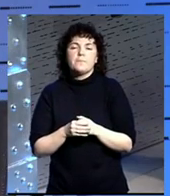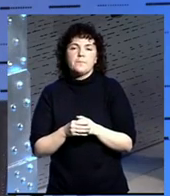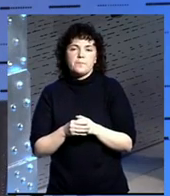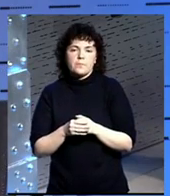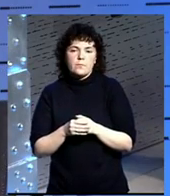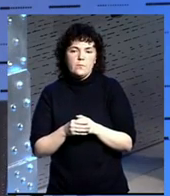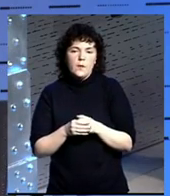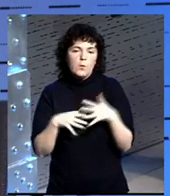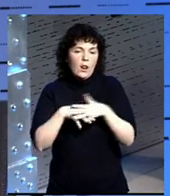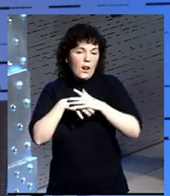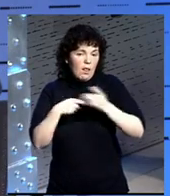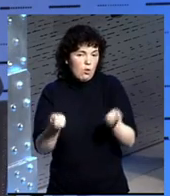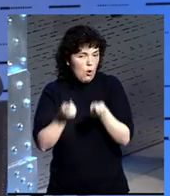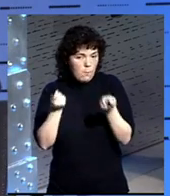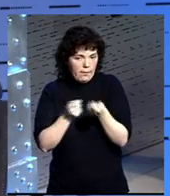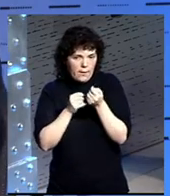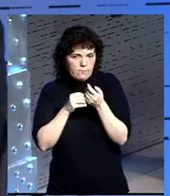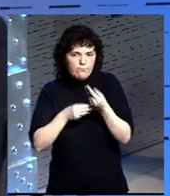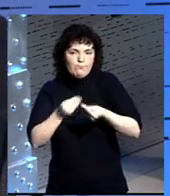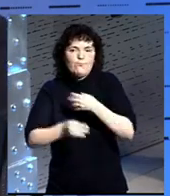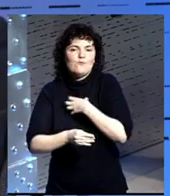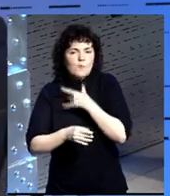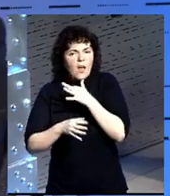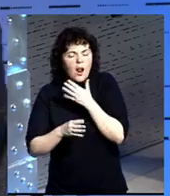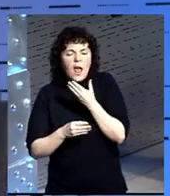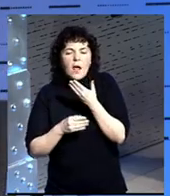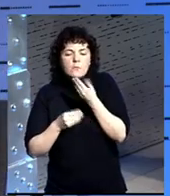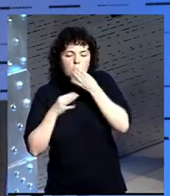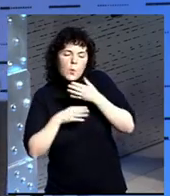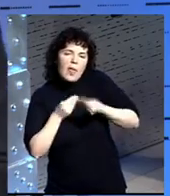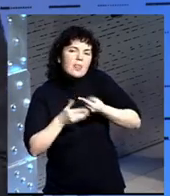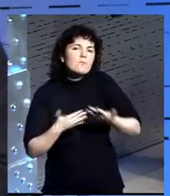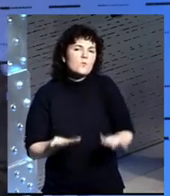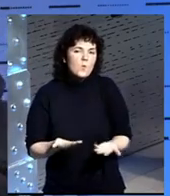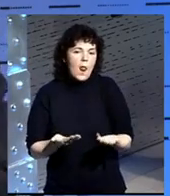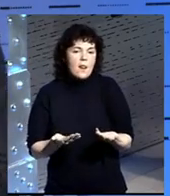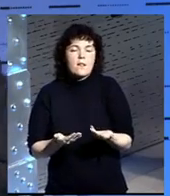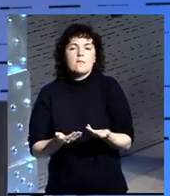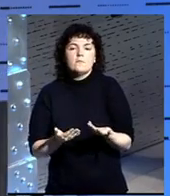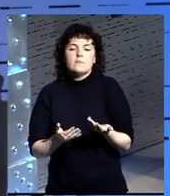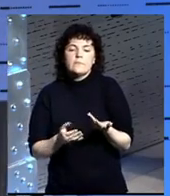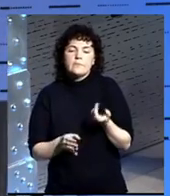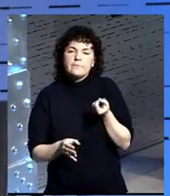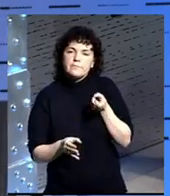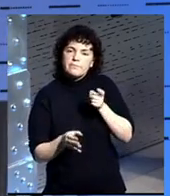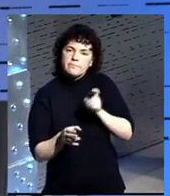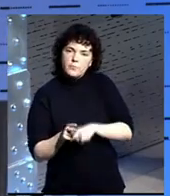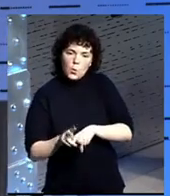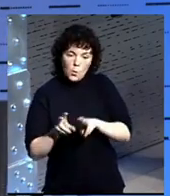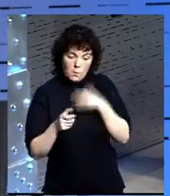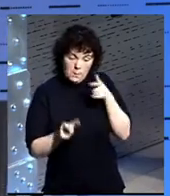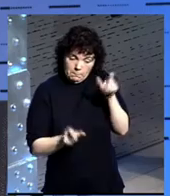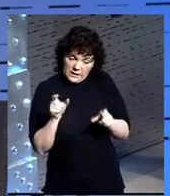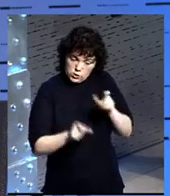red comercial, en esas redes sociales. Pero en cambio lo que estamos haciendo es ese ejercicio, es introducir a toda nuestra